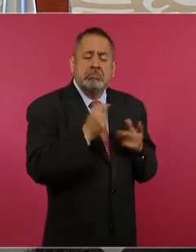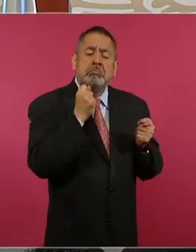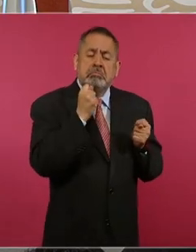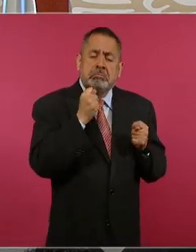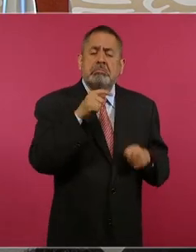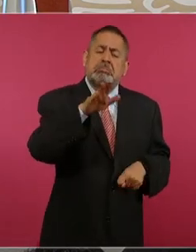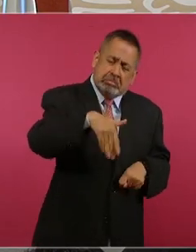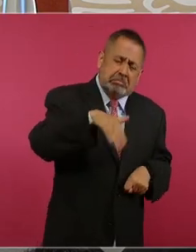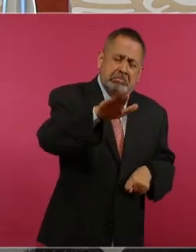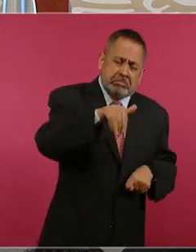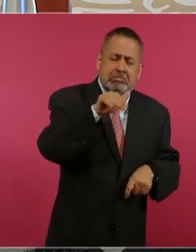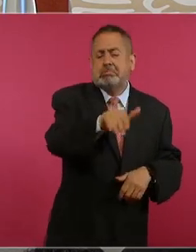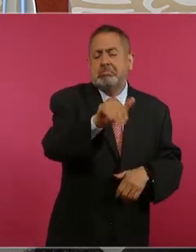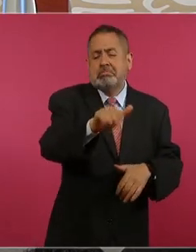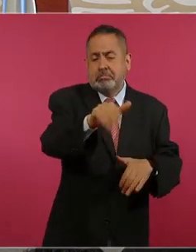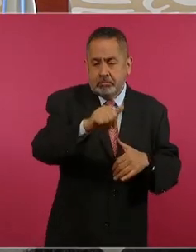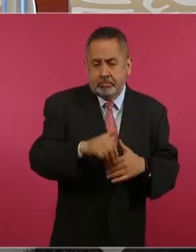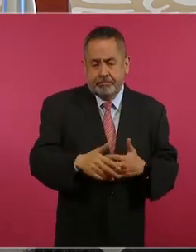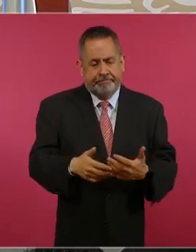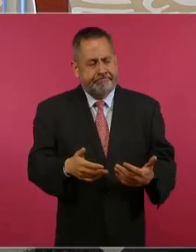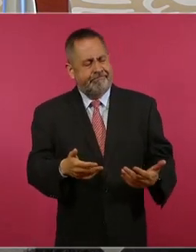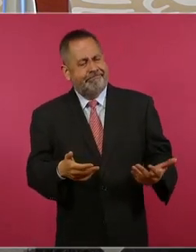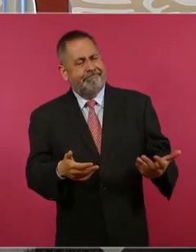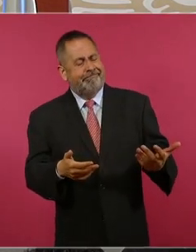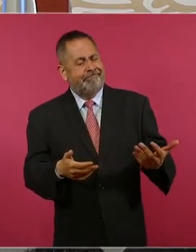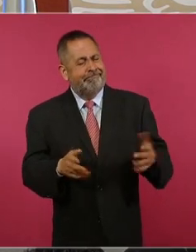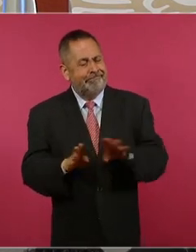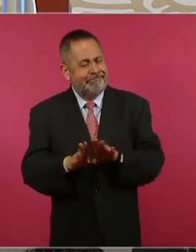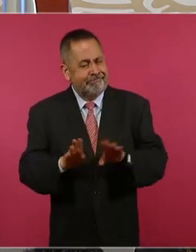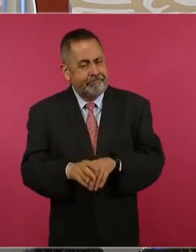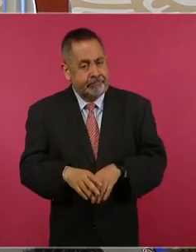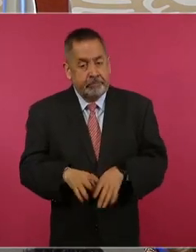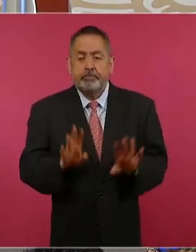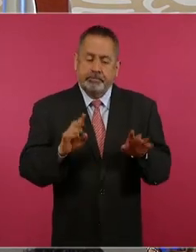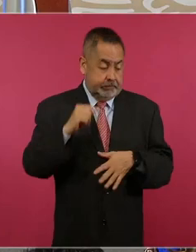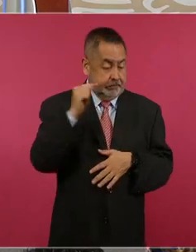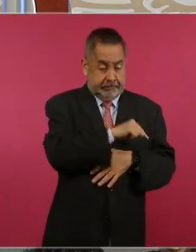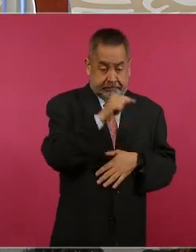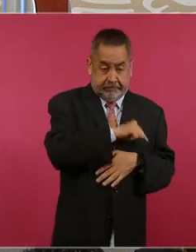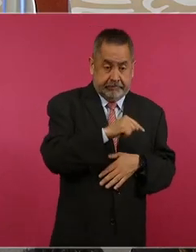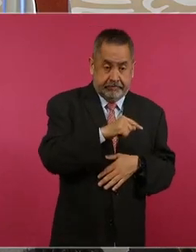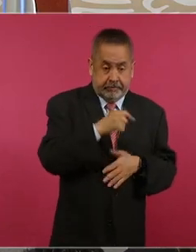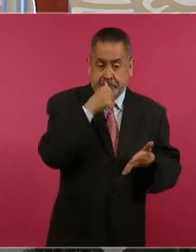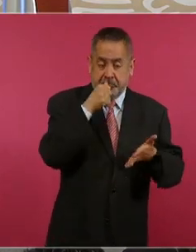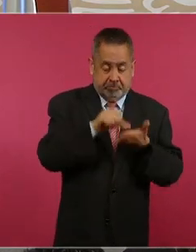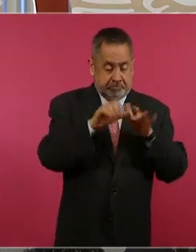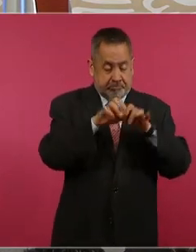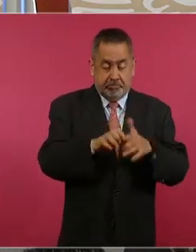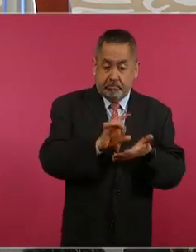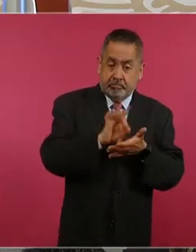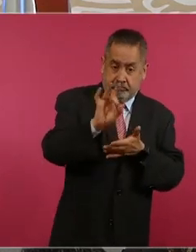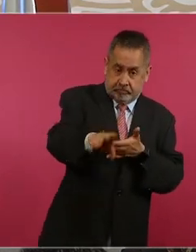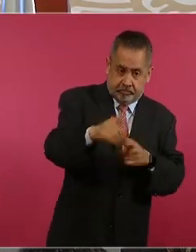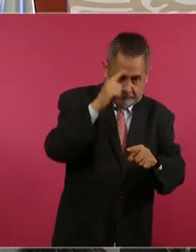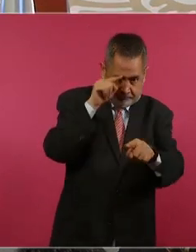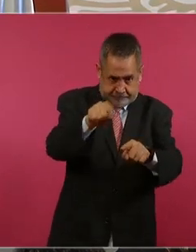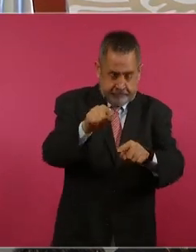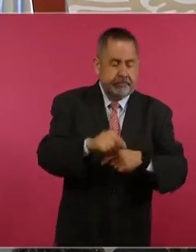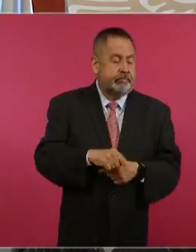Lo van a buscar. Y hay una parte en la carta, este es Lucas Alamán, que le